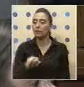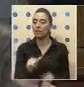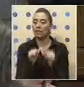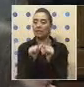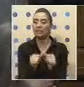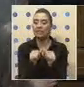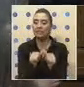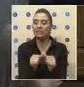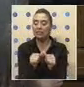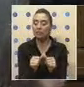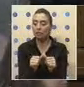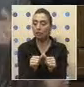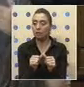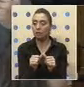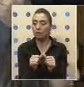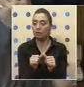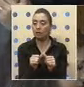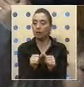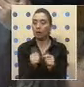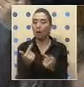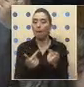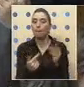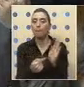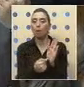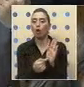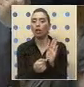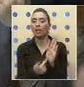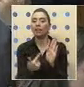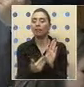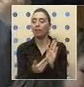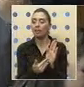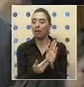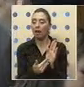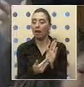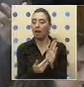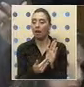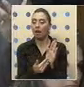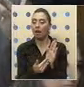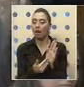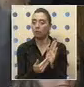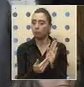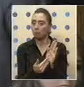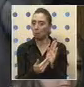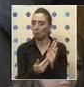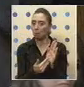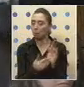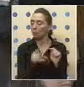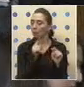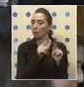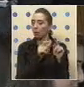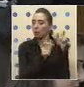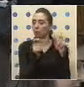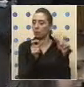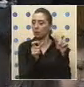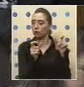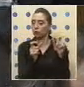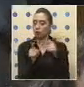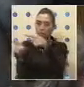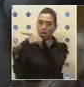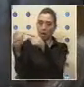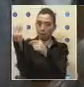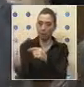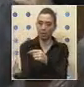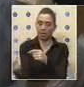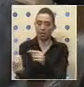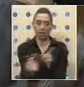insistiendo en esta política, ¿verdad?, maniquea. Los que están allá son el bien, los